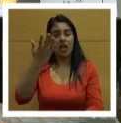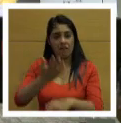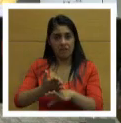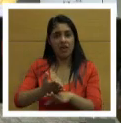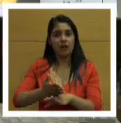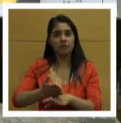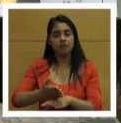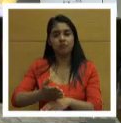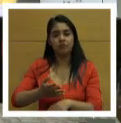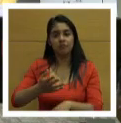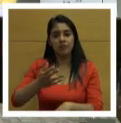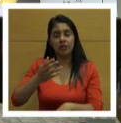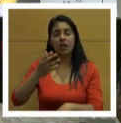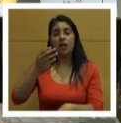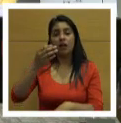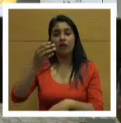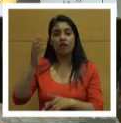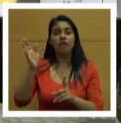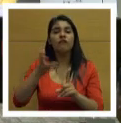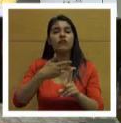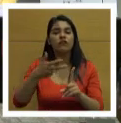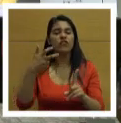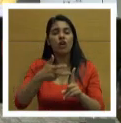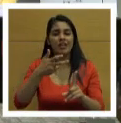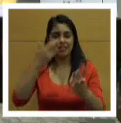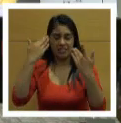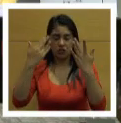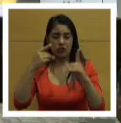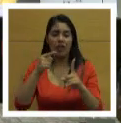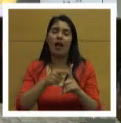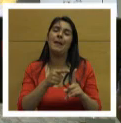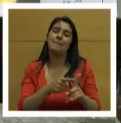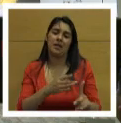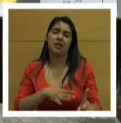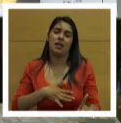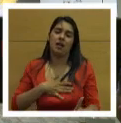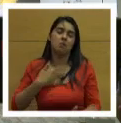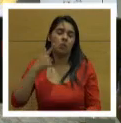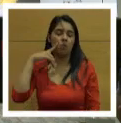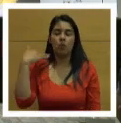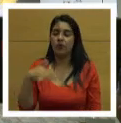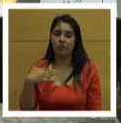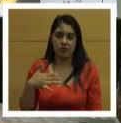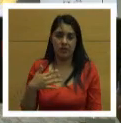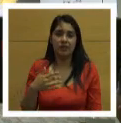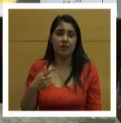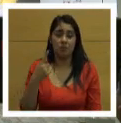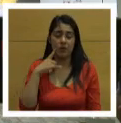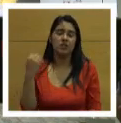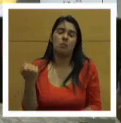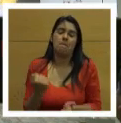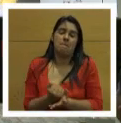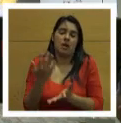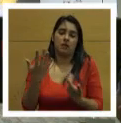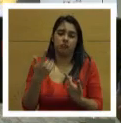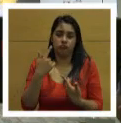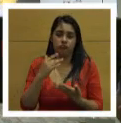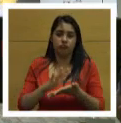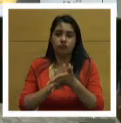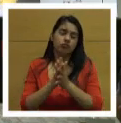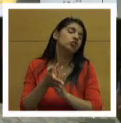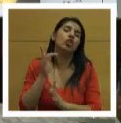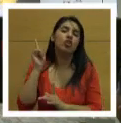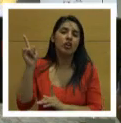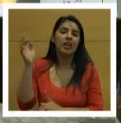al ser comunicado a la víctima fue para ella muy importante porque desde el punto de vista simbólico, por así decirlo, todo lo que él